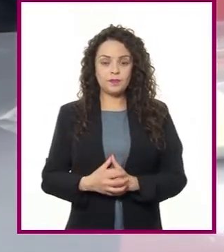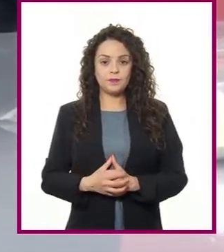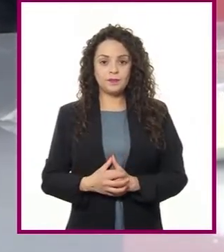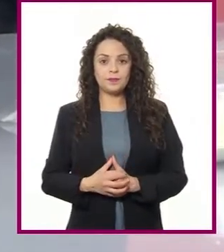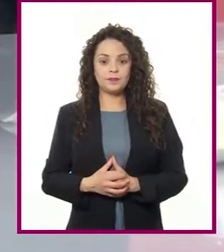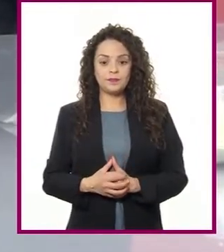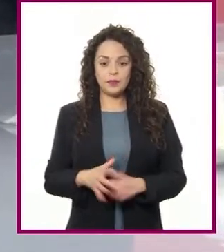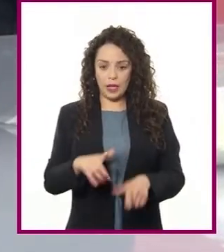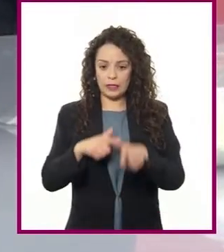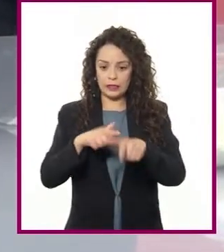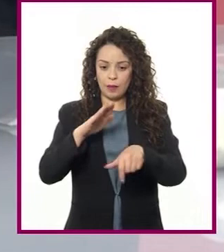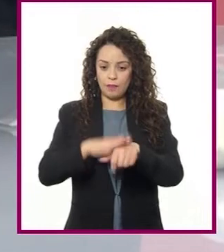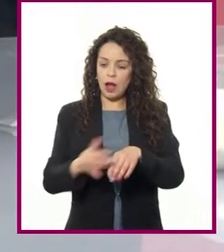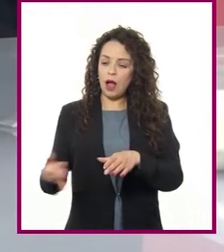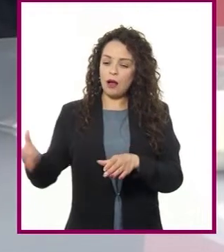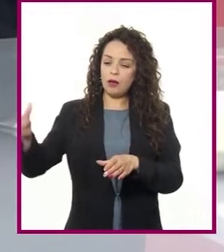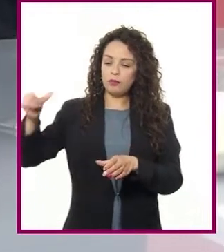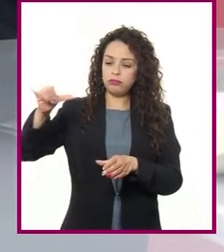Continuamos.